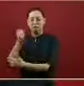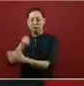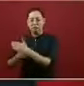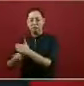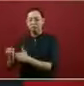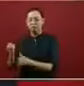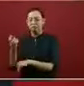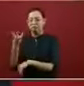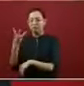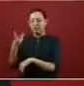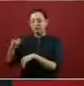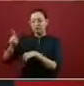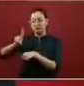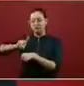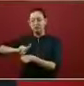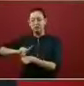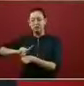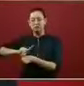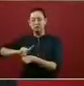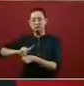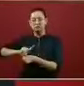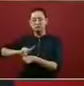tardan 3 días,